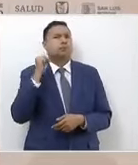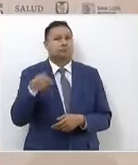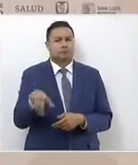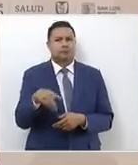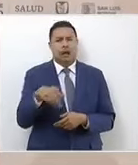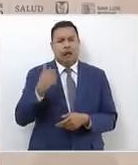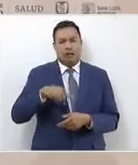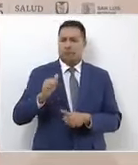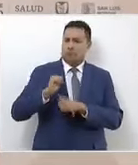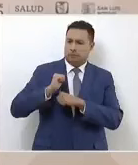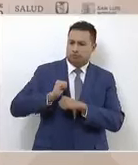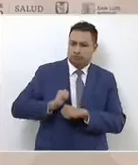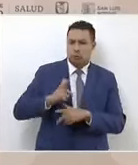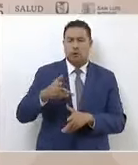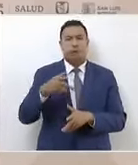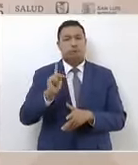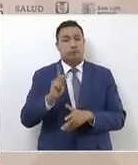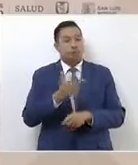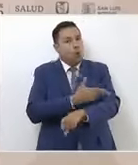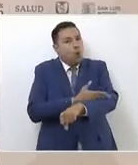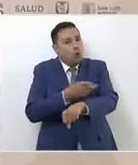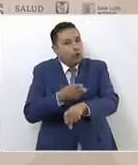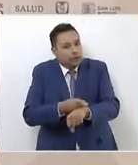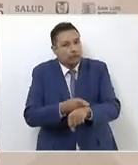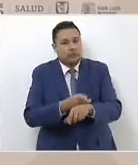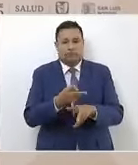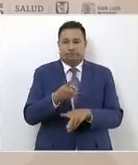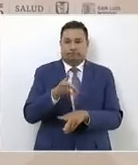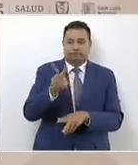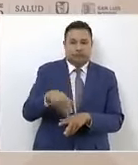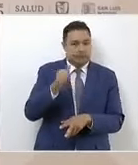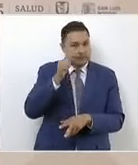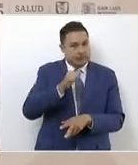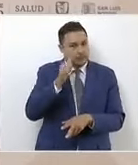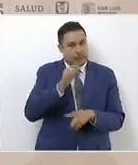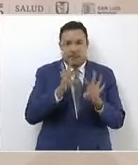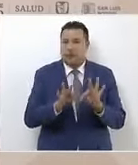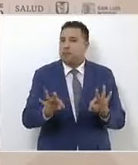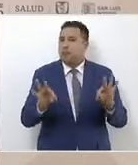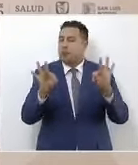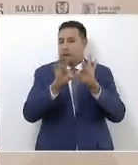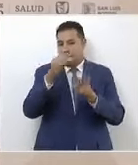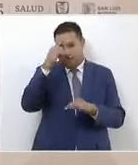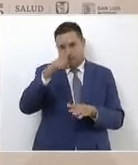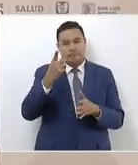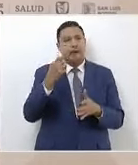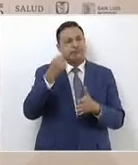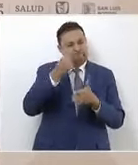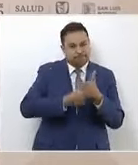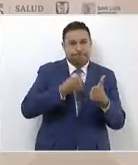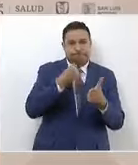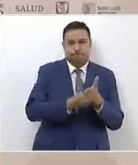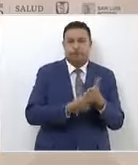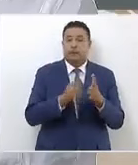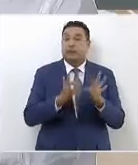con mucha autoridad moral, que es fundamental para estas luchas de transformación. No se